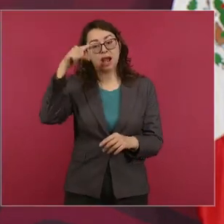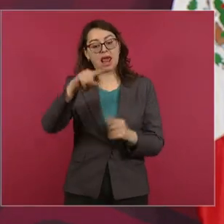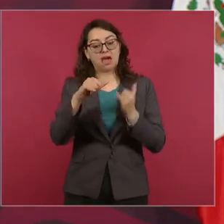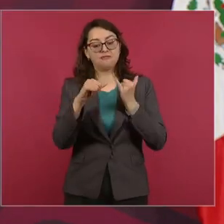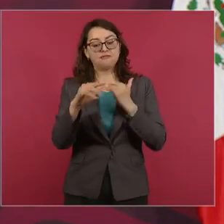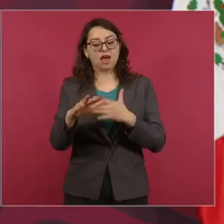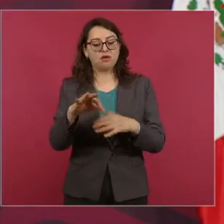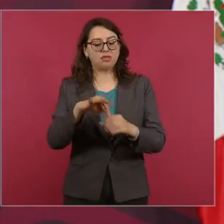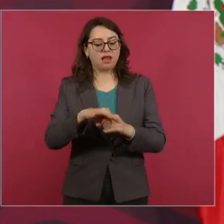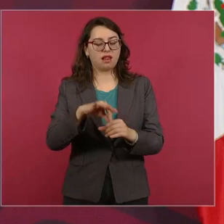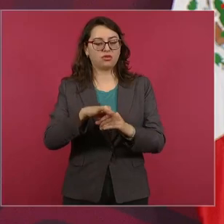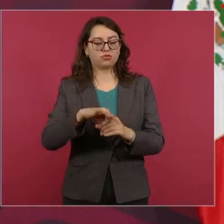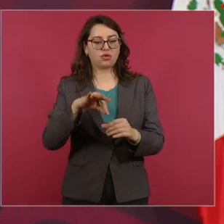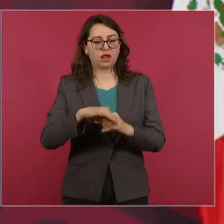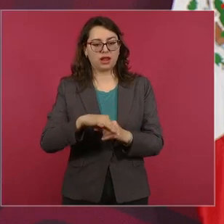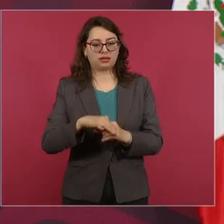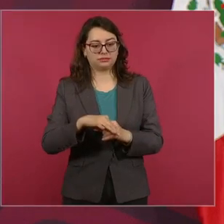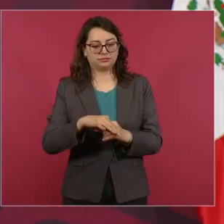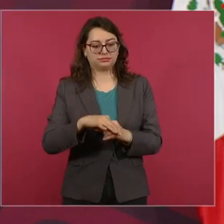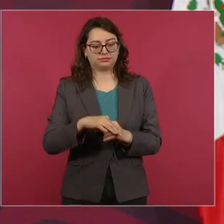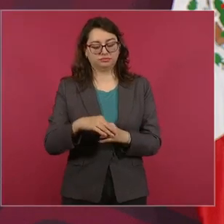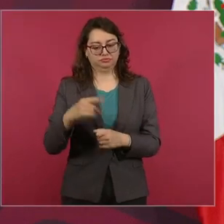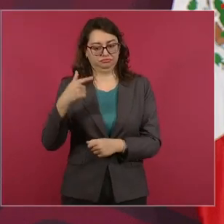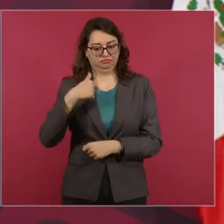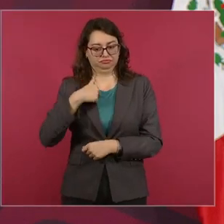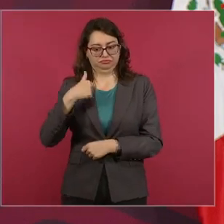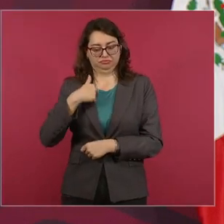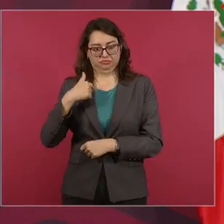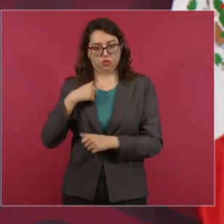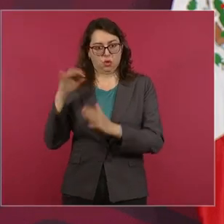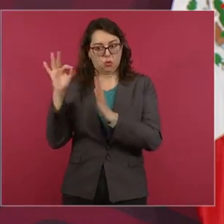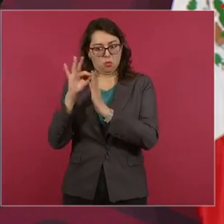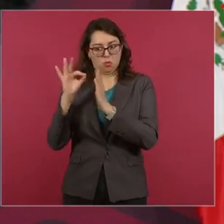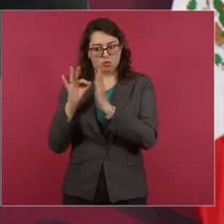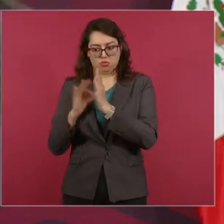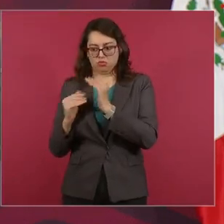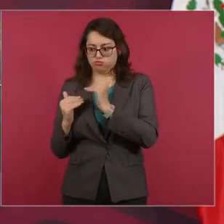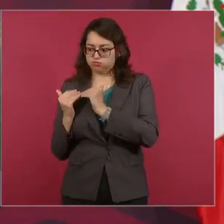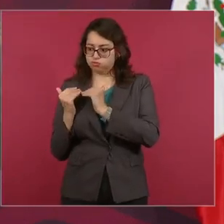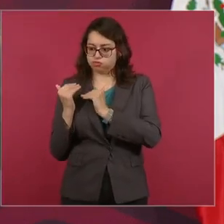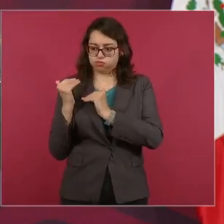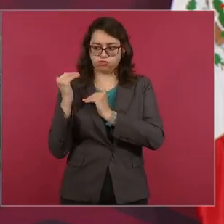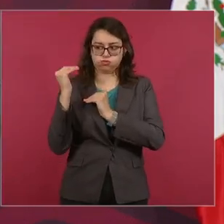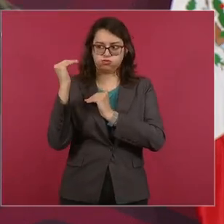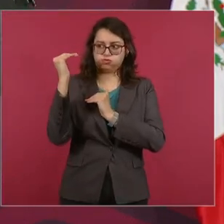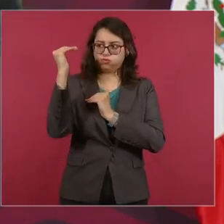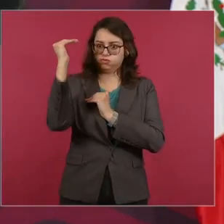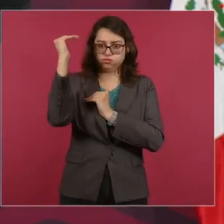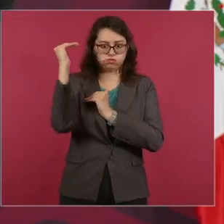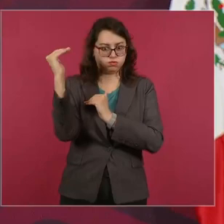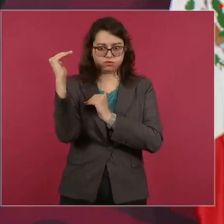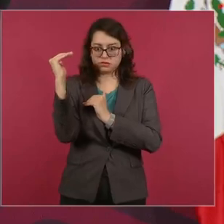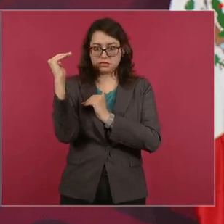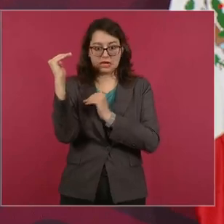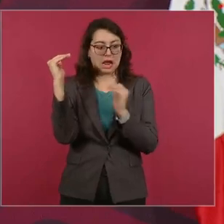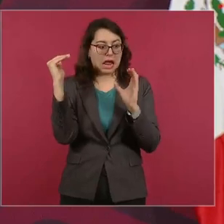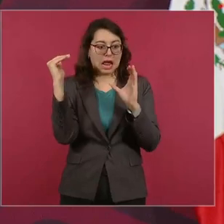empatado conmigo en el 2006 preparando